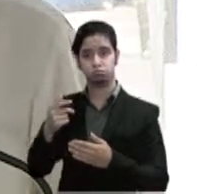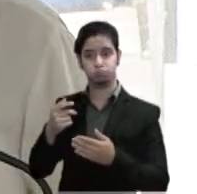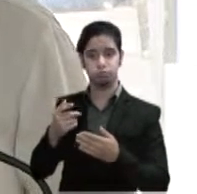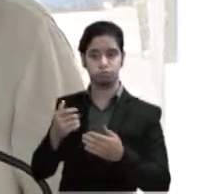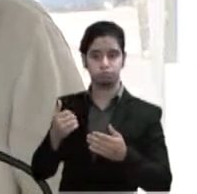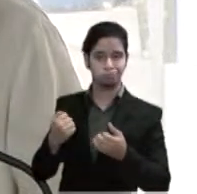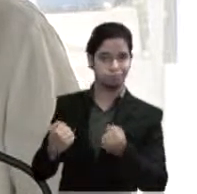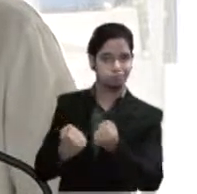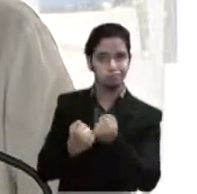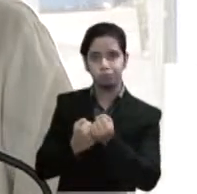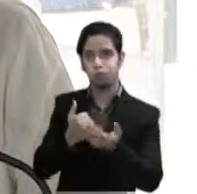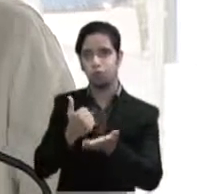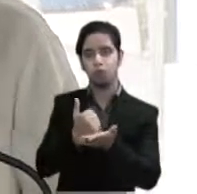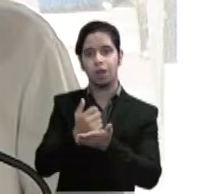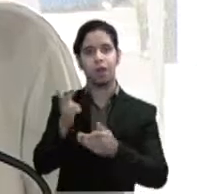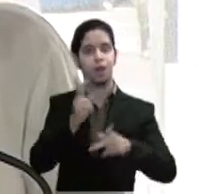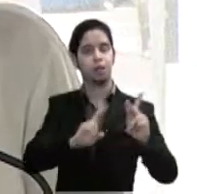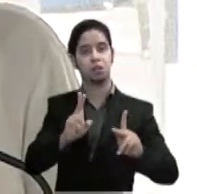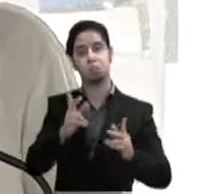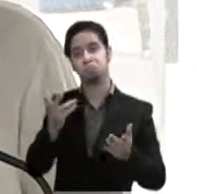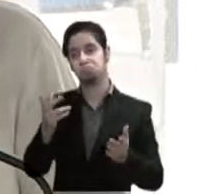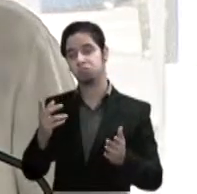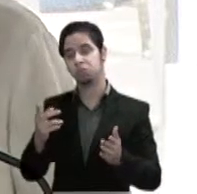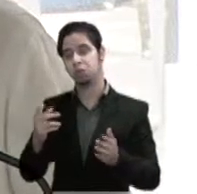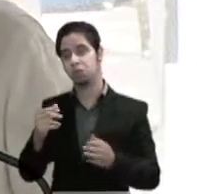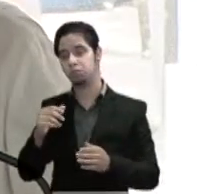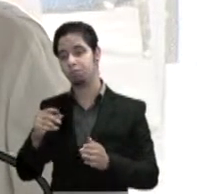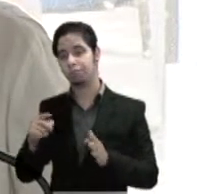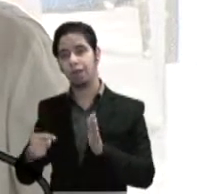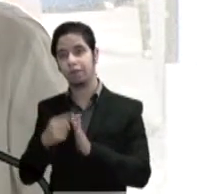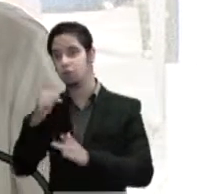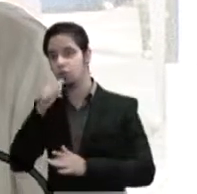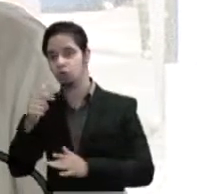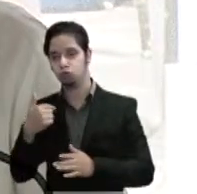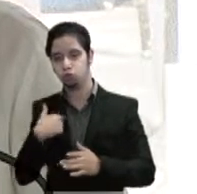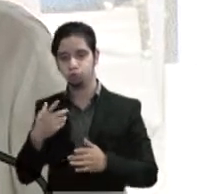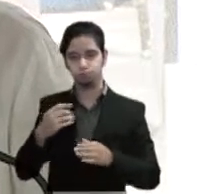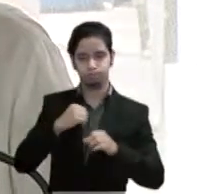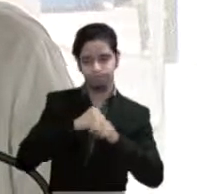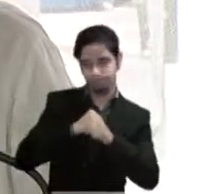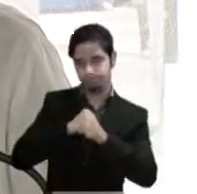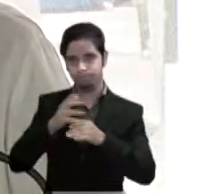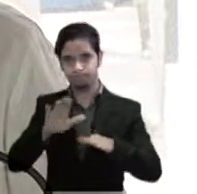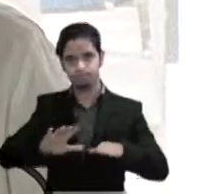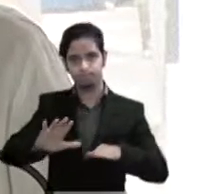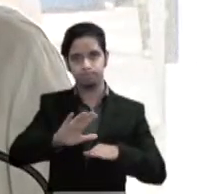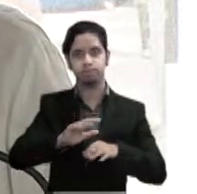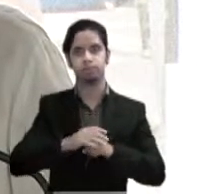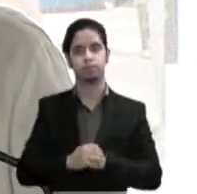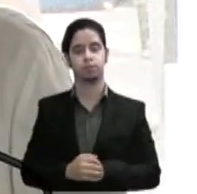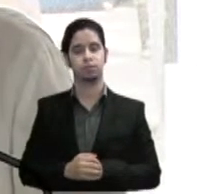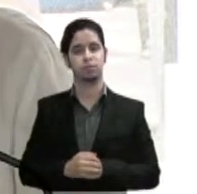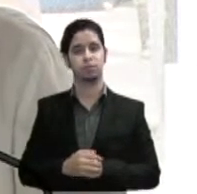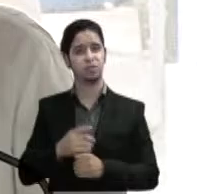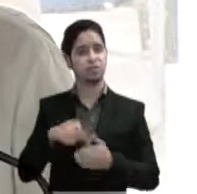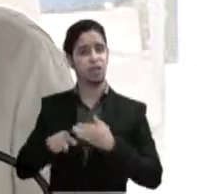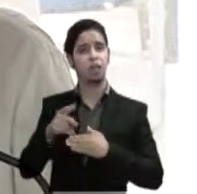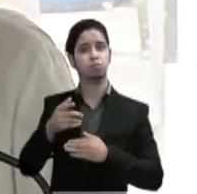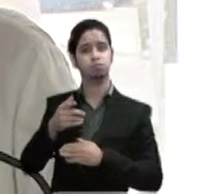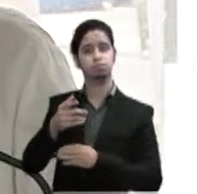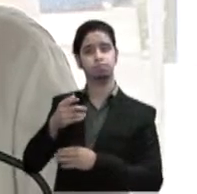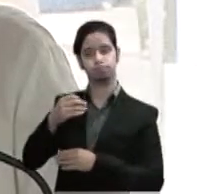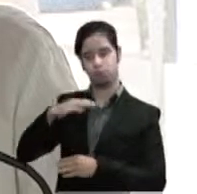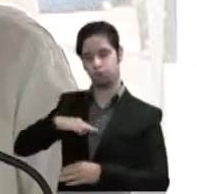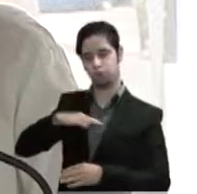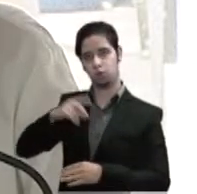gente. ¿Qué es lo que le conviene a la gente de San Juan? Que el municipio de San Juan cobre el